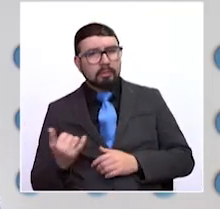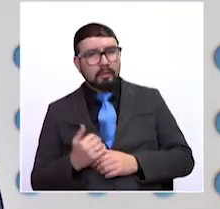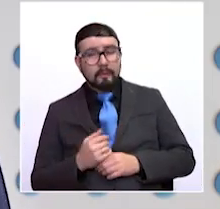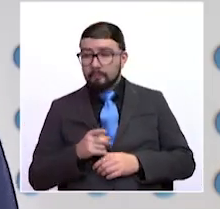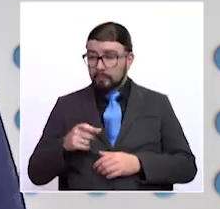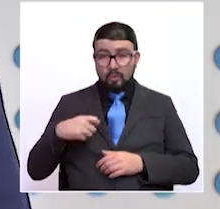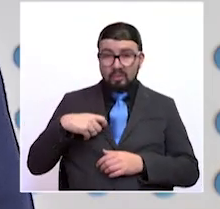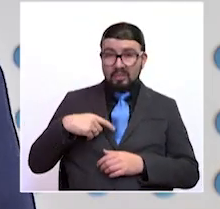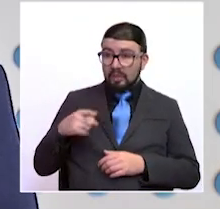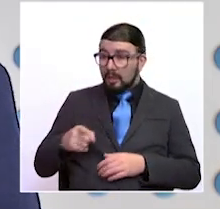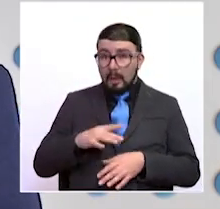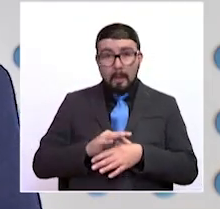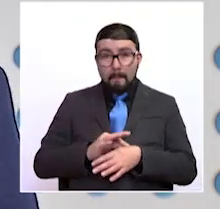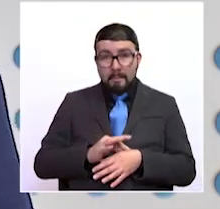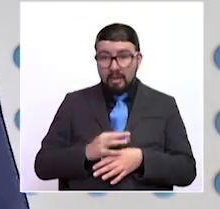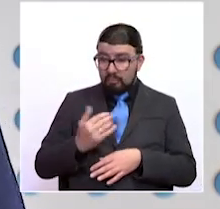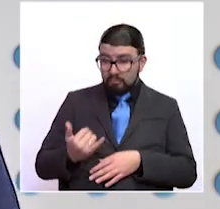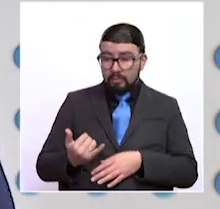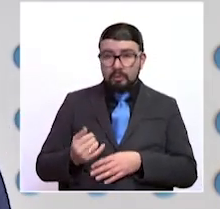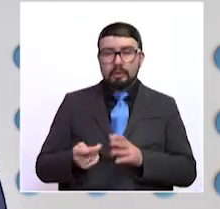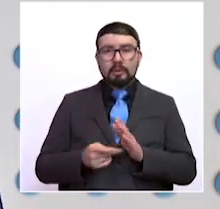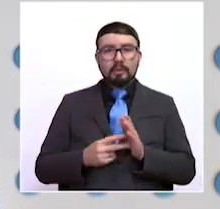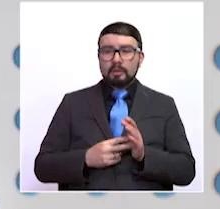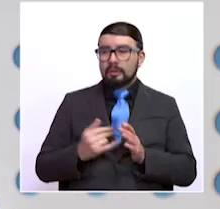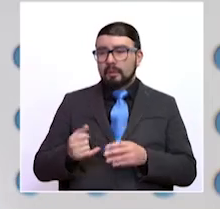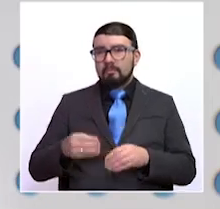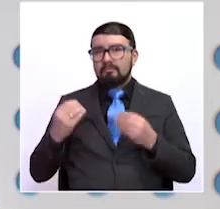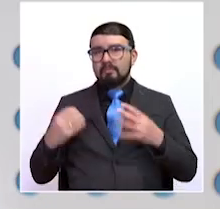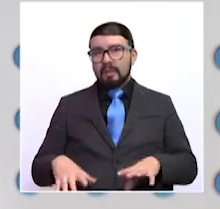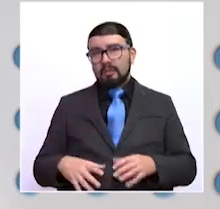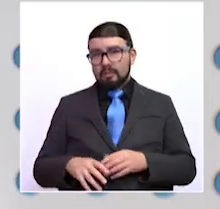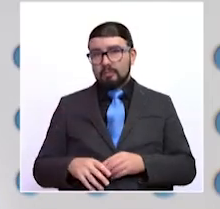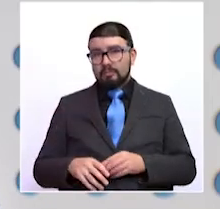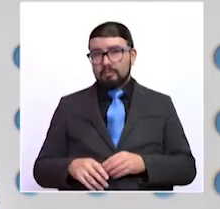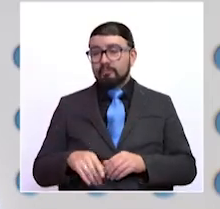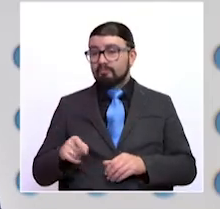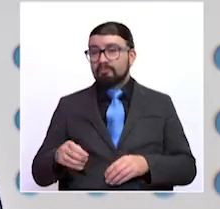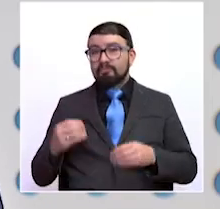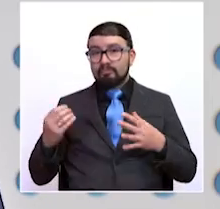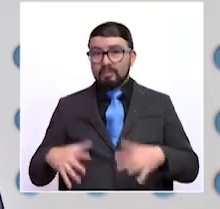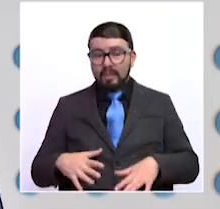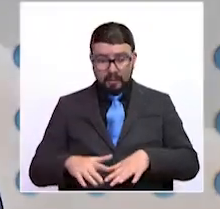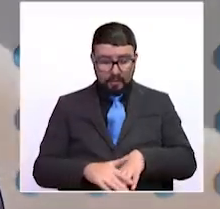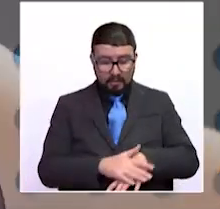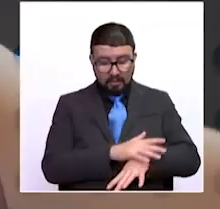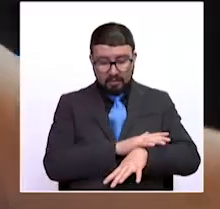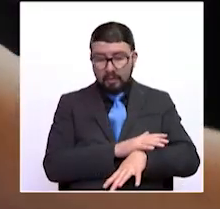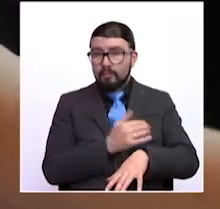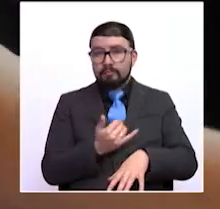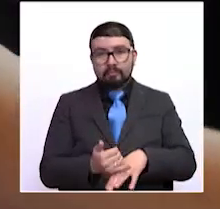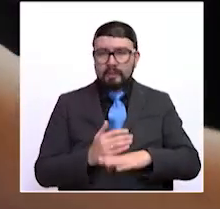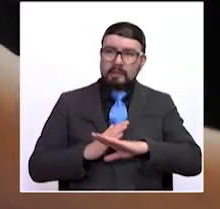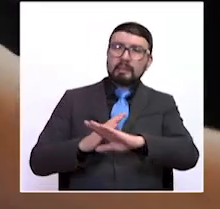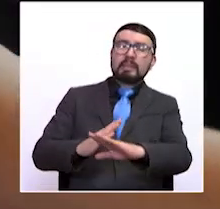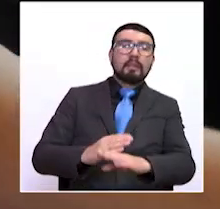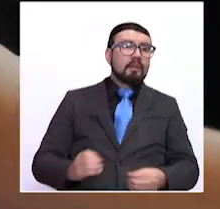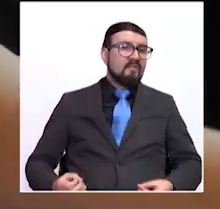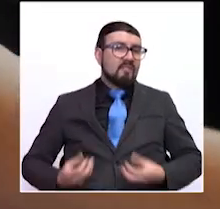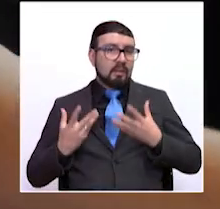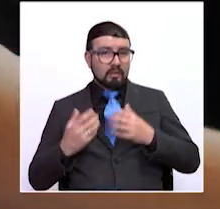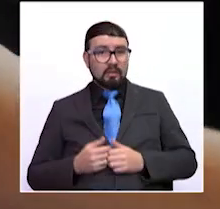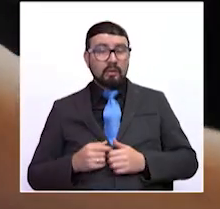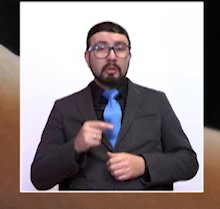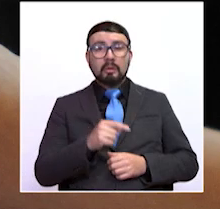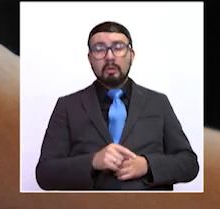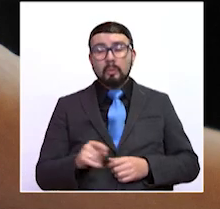piel, entonces se pierde esa barrera donde va a permitir de que se sobreinfecte, de que el paciente se